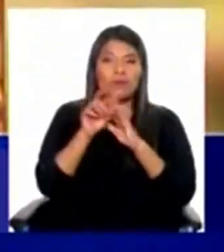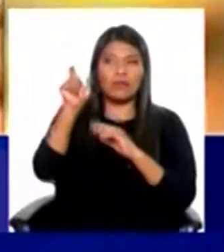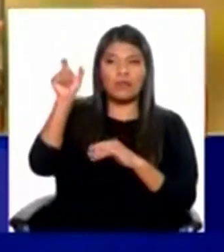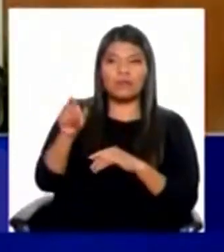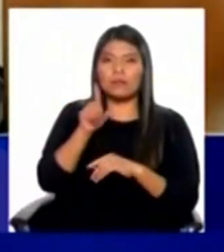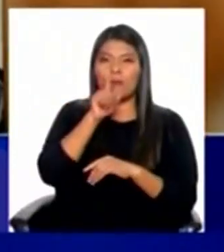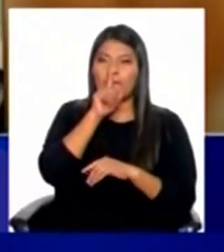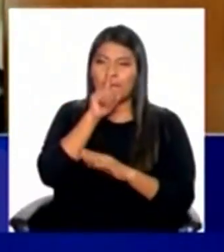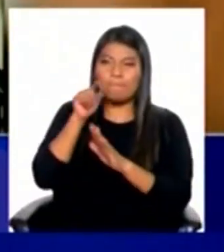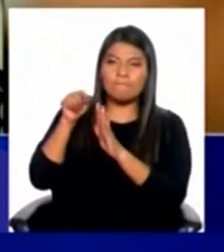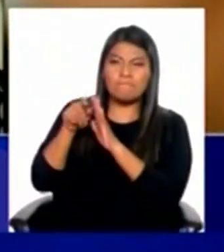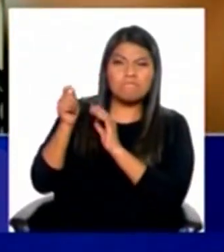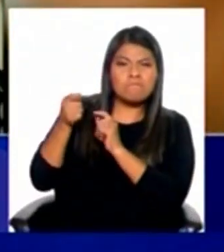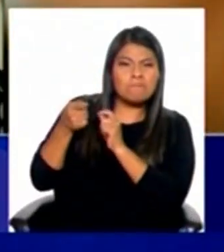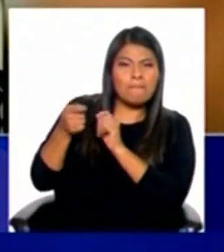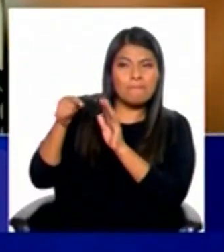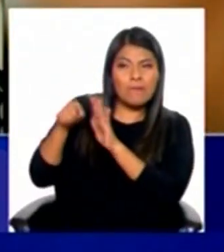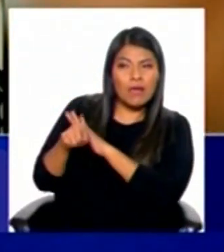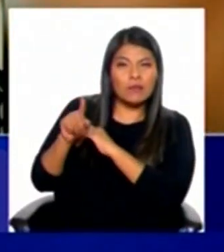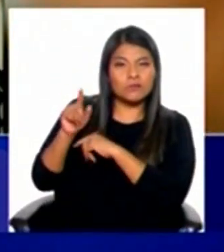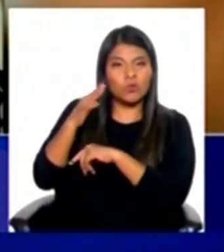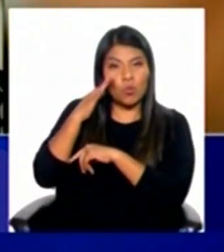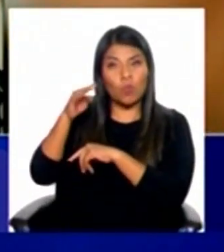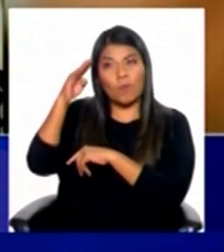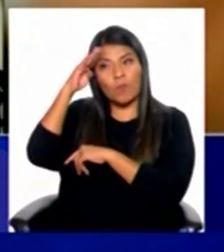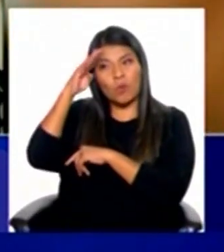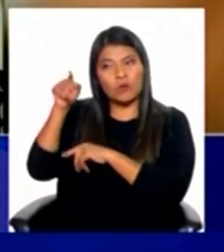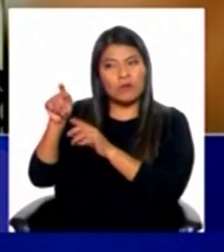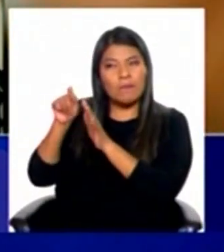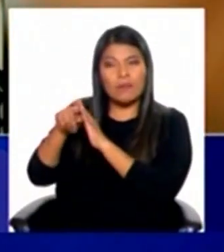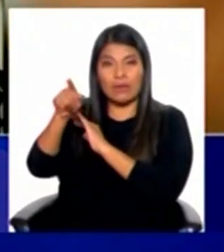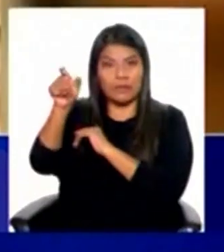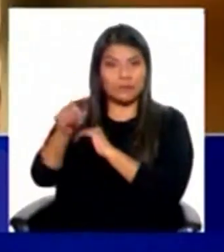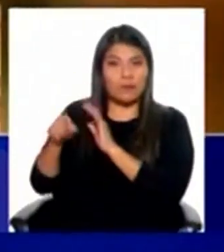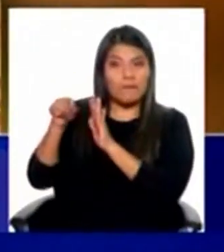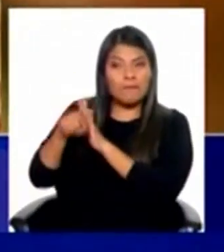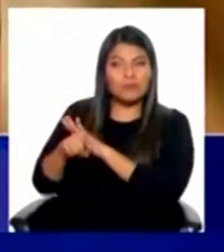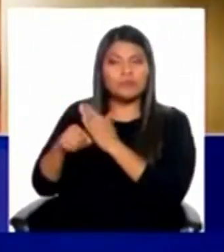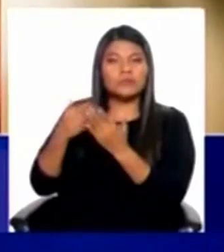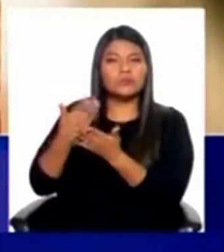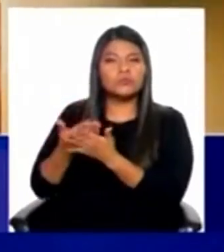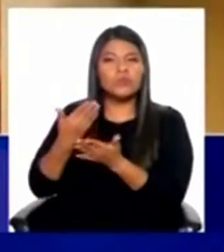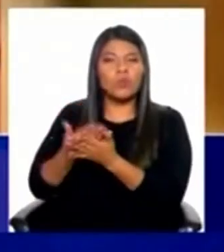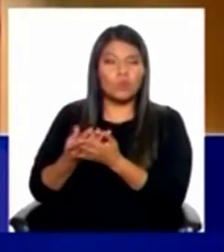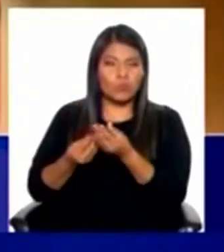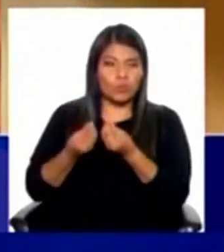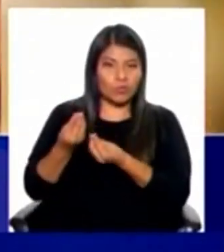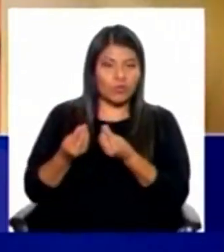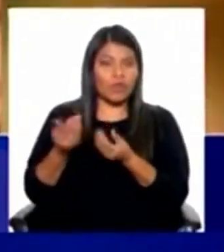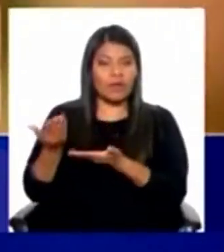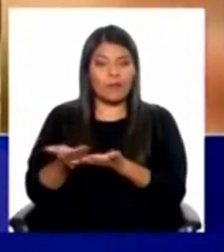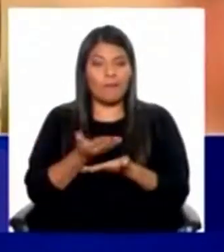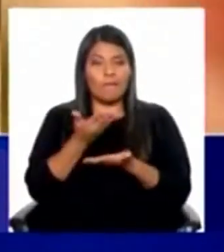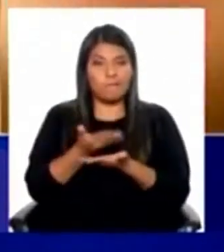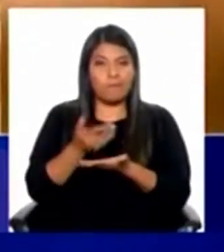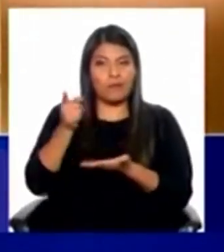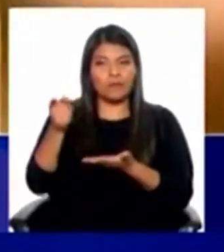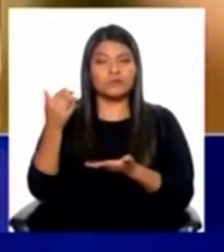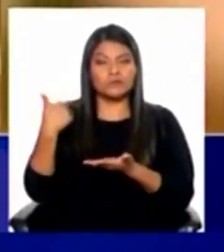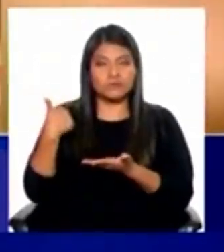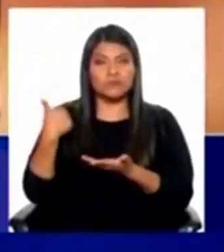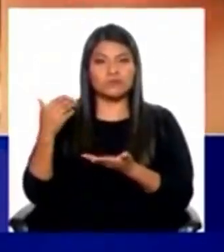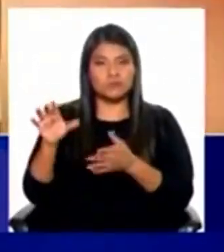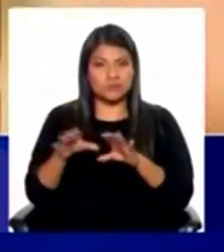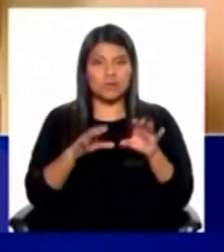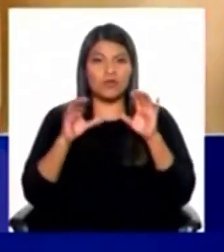de sicariato en contra de alguno de los miembros de las fuerzas policiales, pero vincularlo con evidencia concreta. Y eso es lo que va a tener que hacer. Y en efecto,